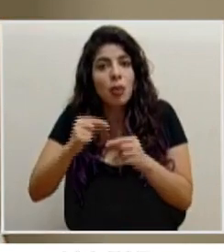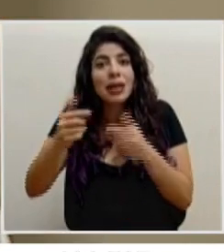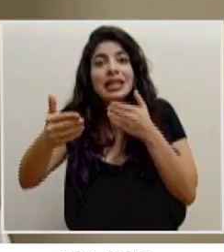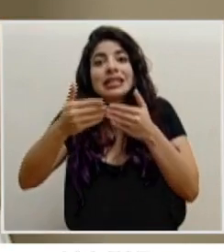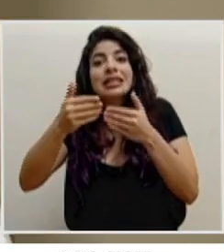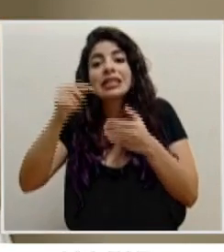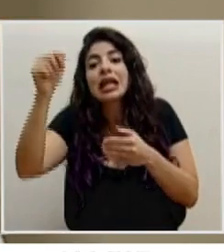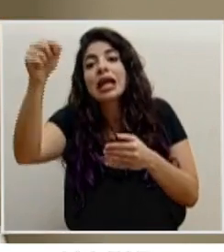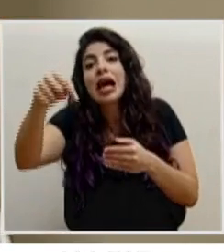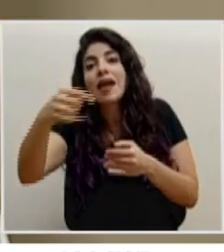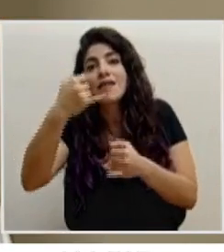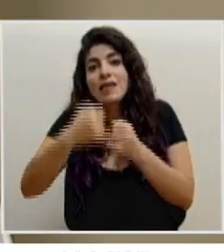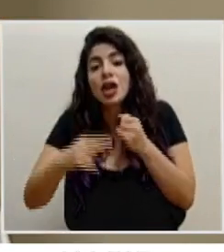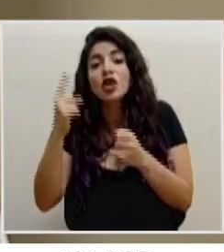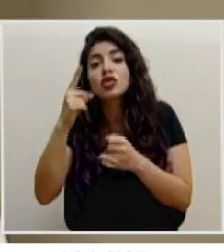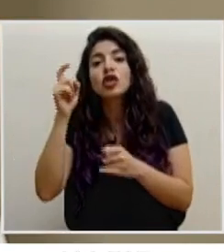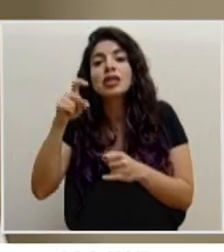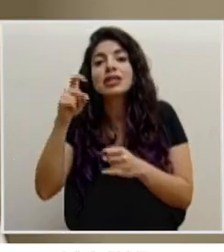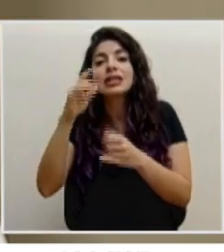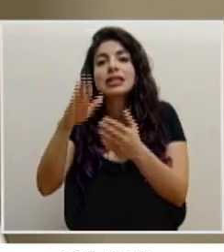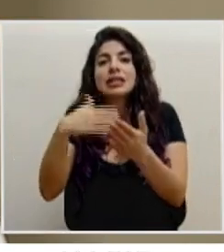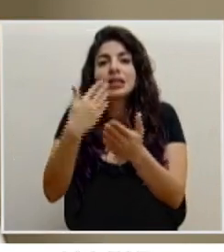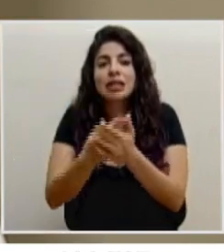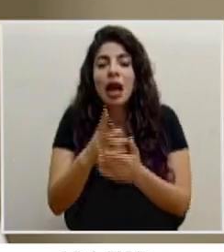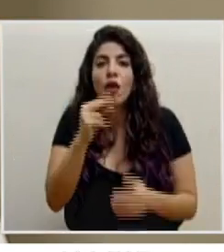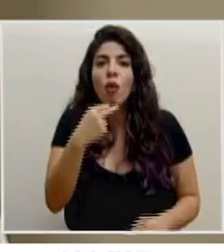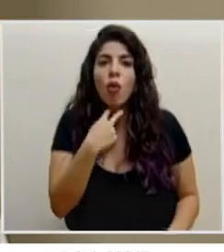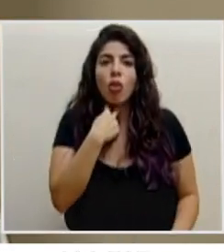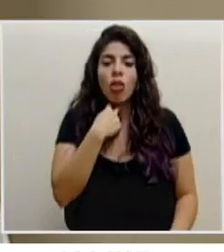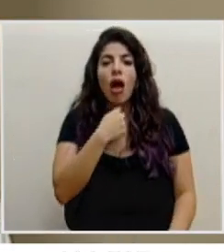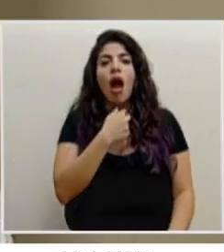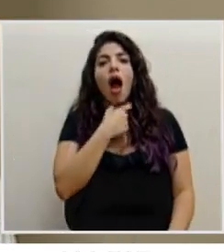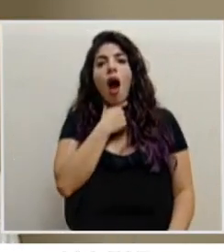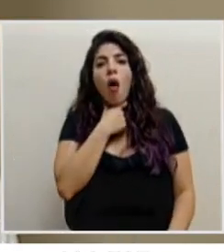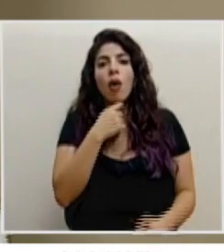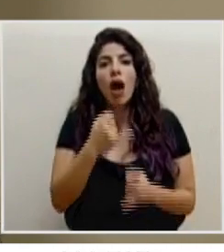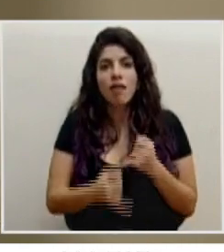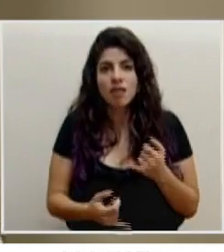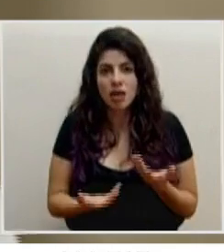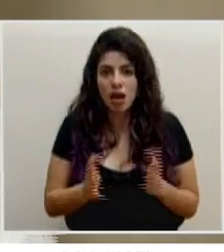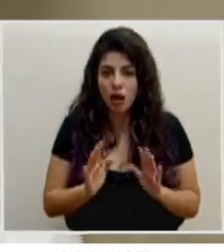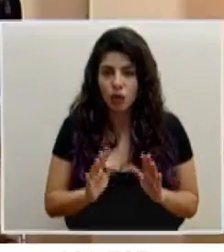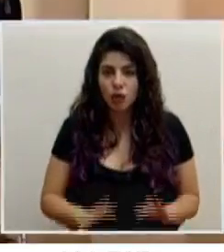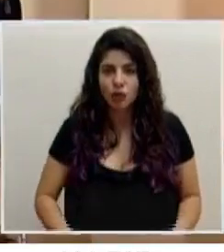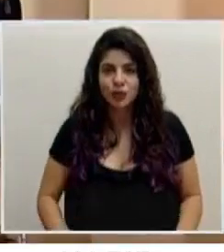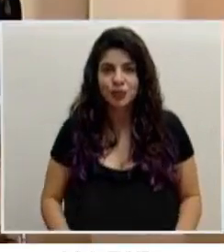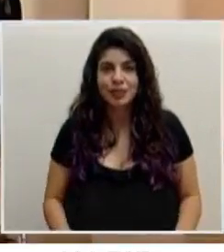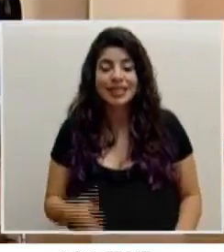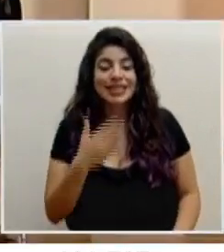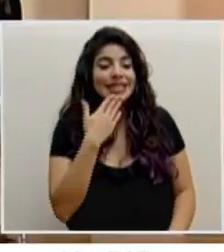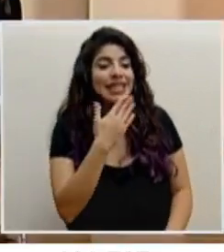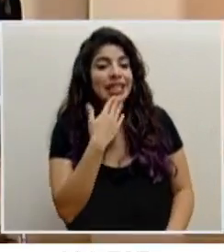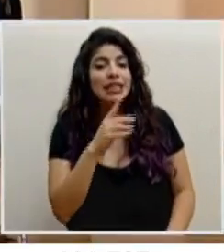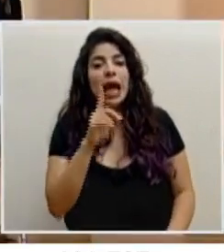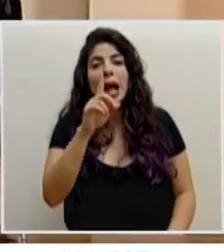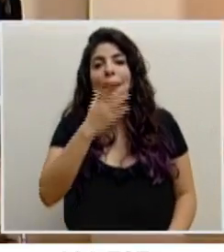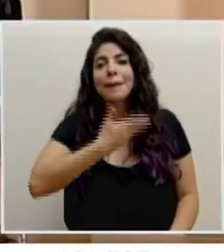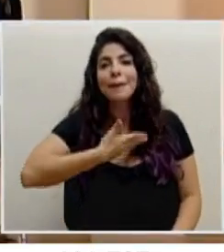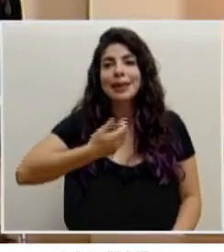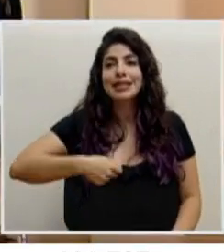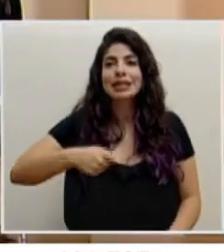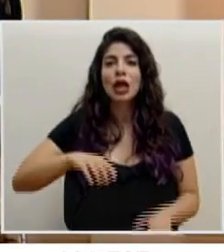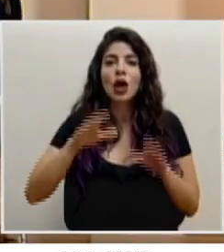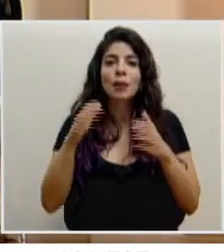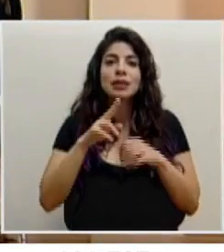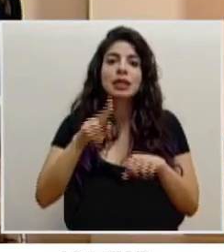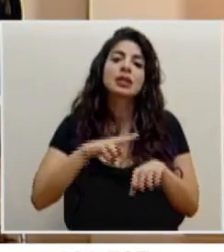orilla. Lo que hay que hacer es llegar y no ahogarse en el último momento. Gracias. Tal vez el presidente de la